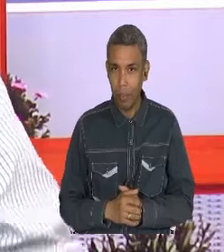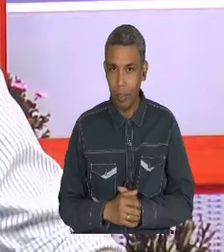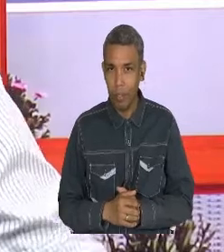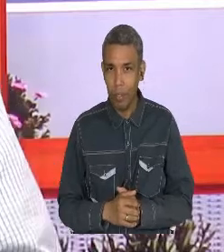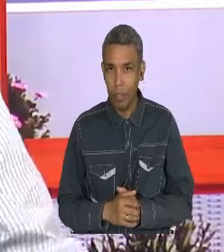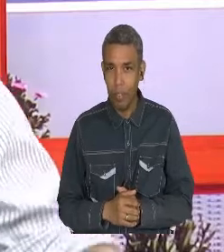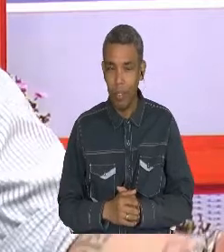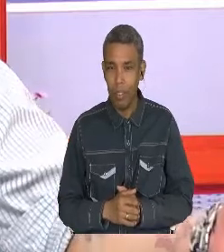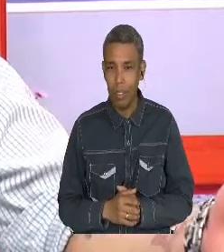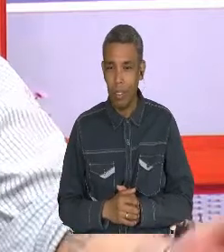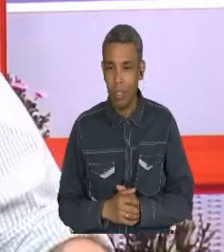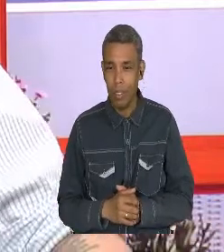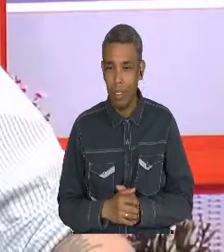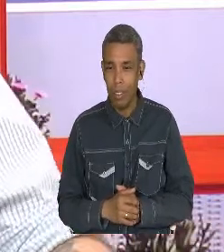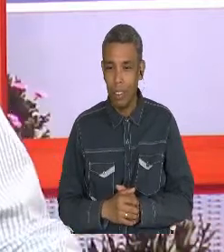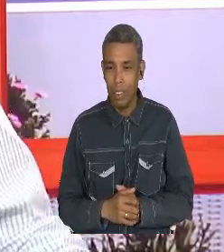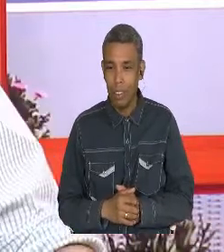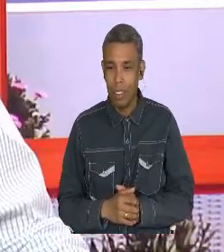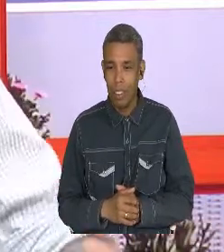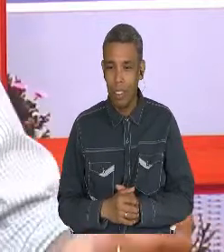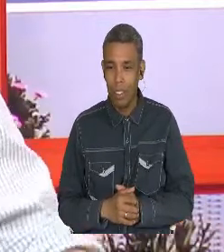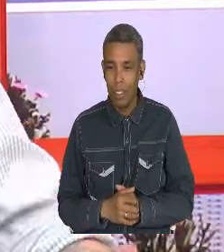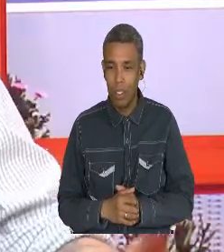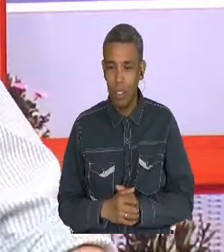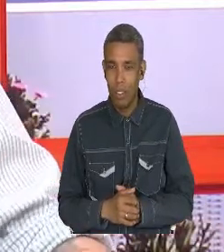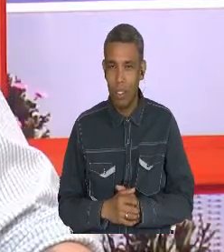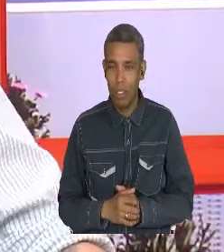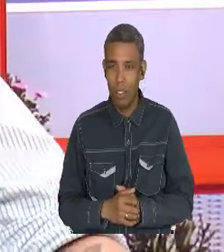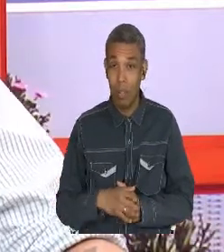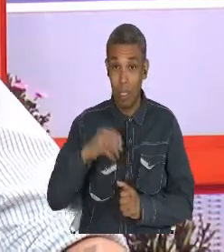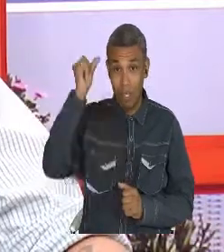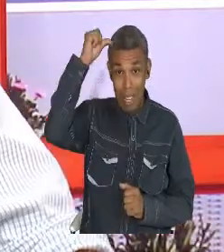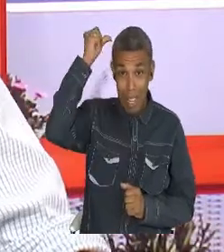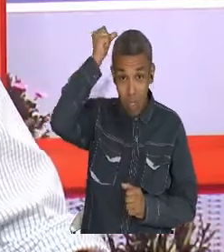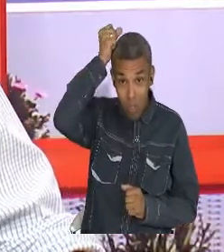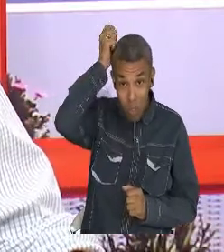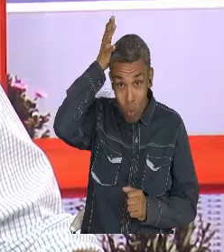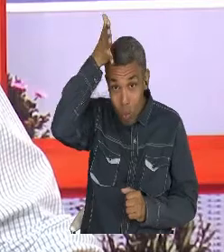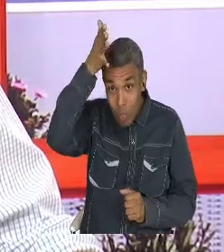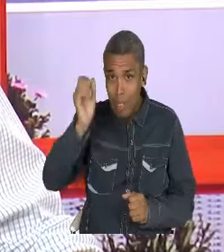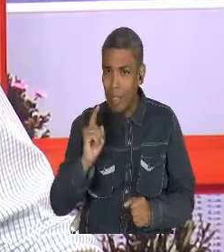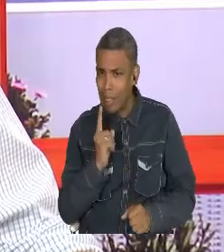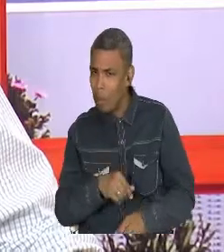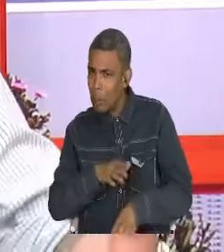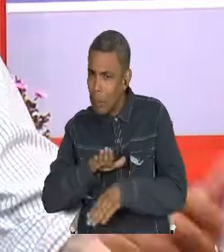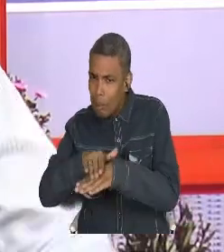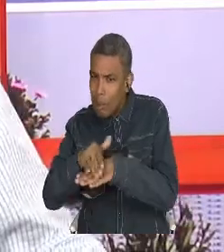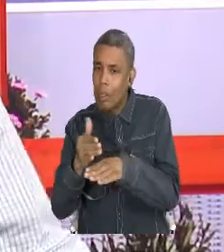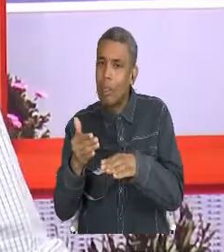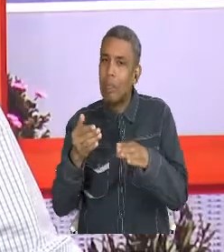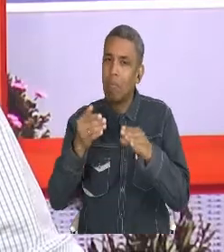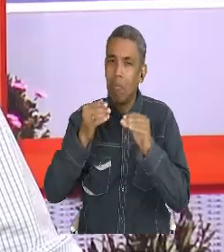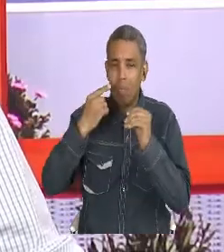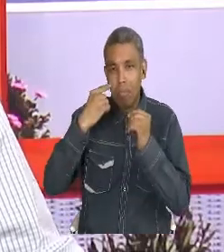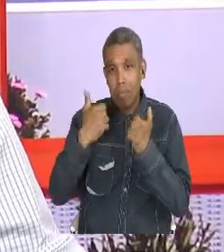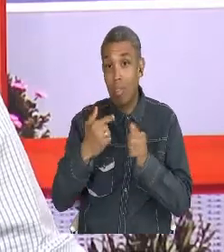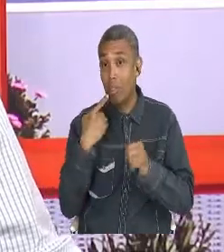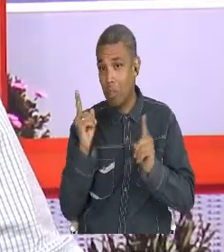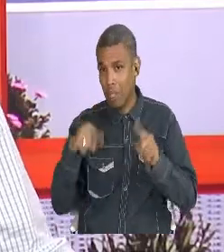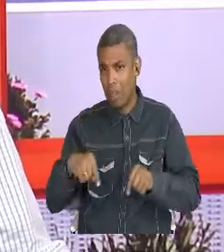cuentero, comediante, profesor ahorita de Unipaz, vengo de Bogotá, me toca venir cada 15 días, y soy productor de eventos